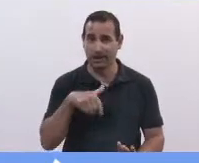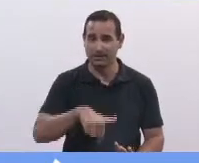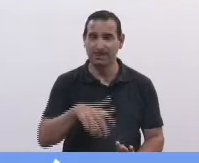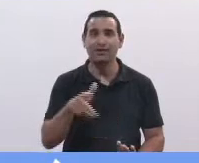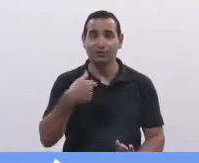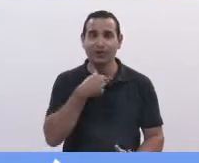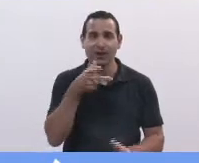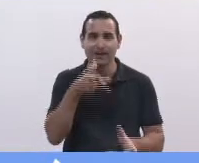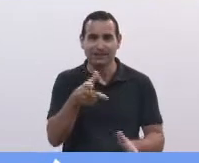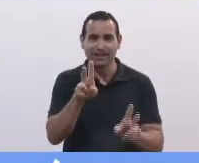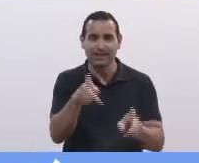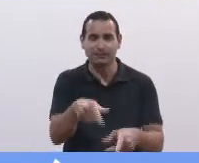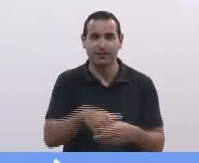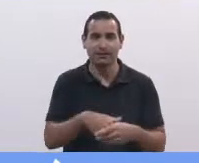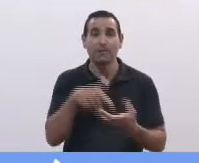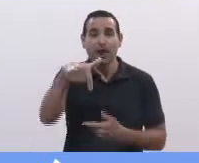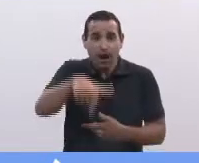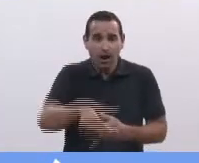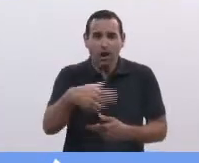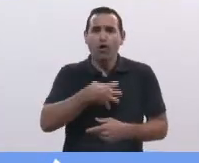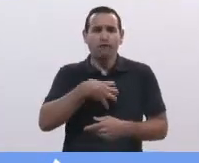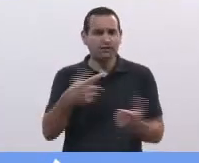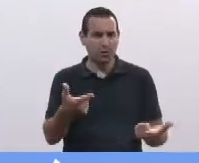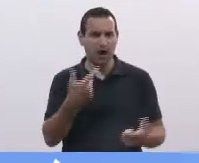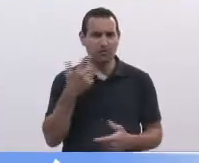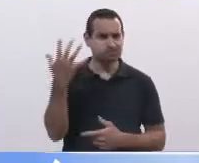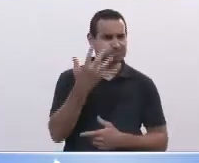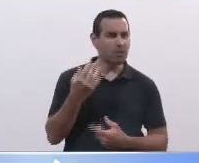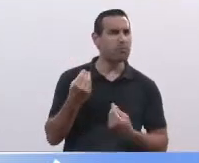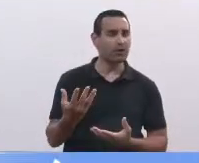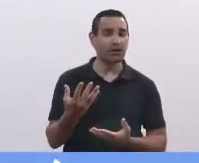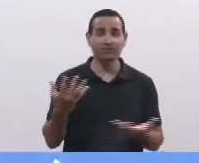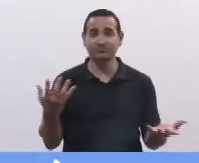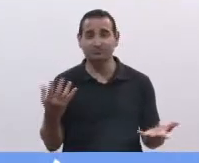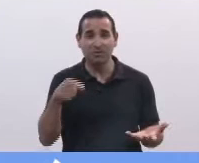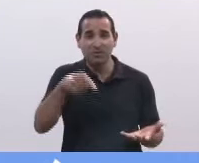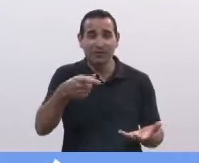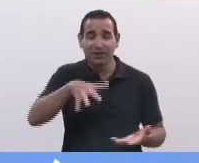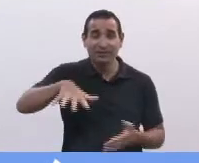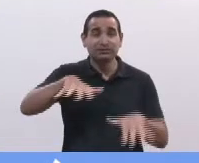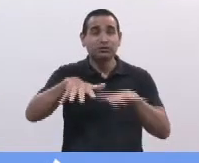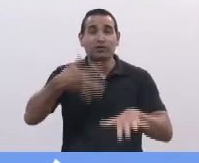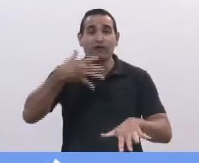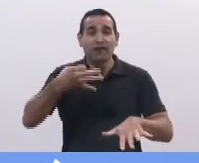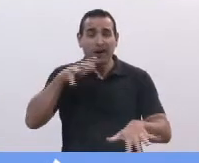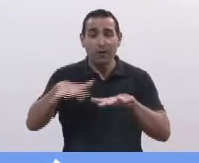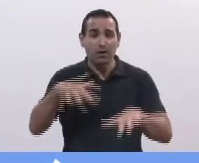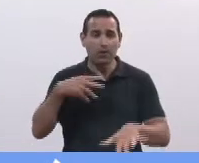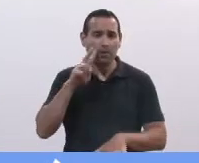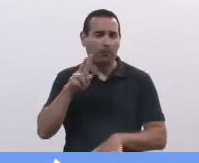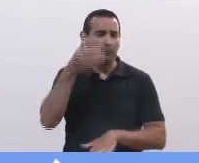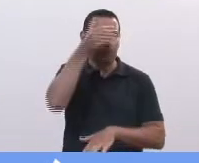Y me quiero focalizar en eso, porque parte de la falta de confianza es la poca visión de realidad que